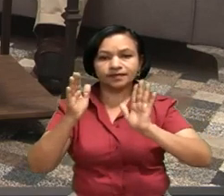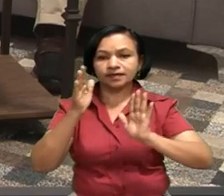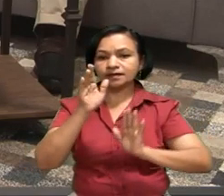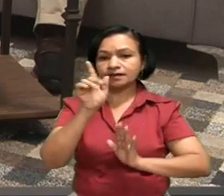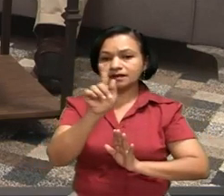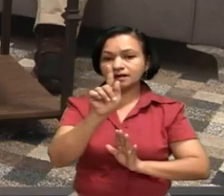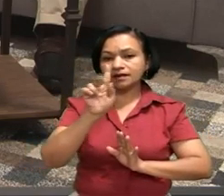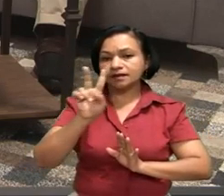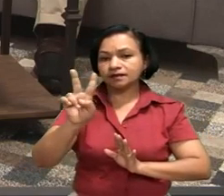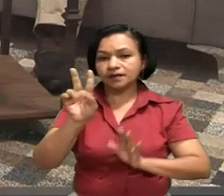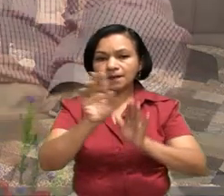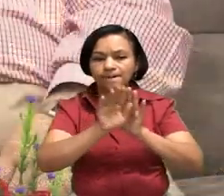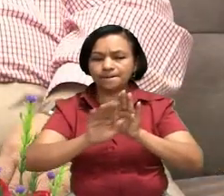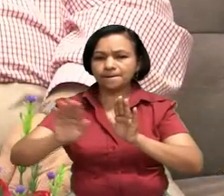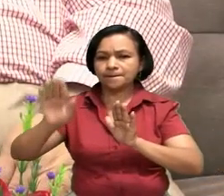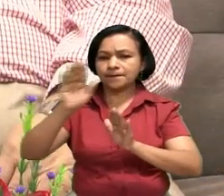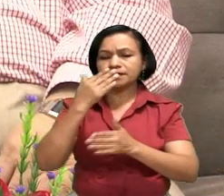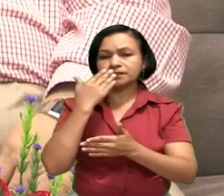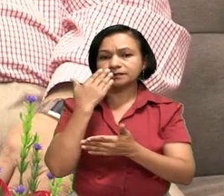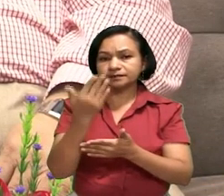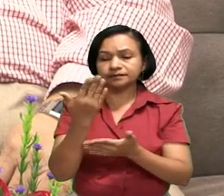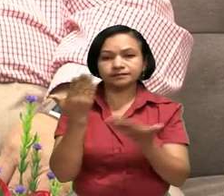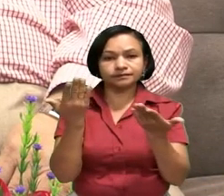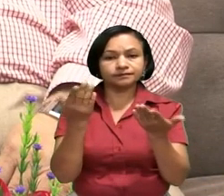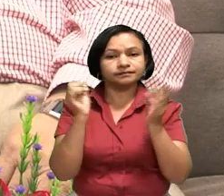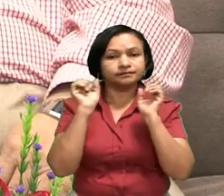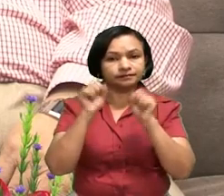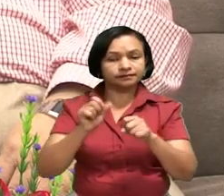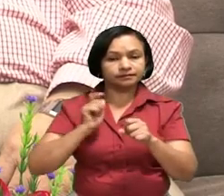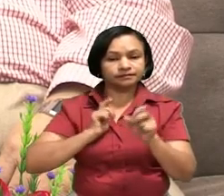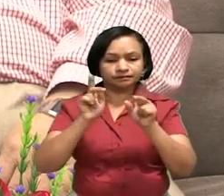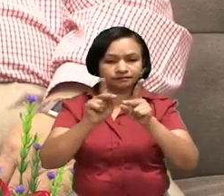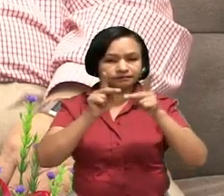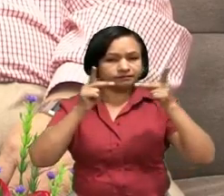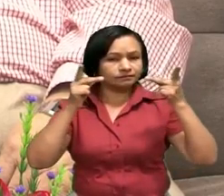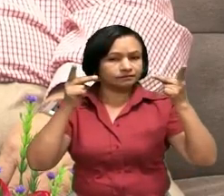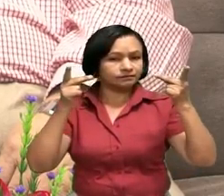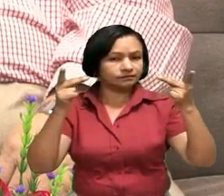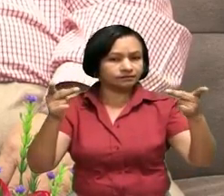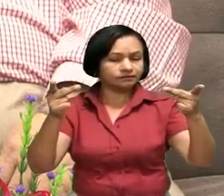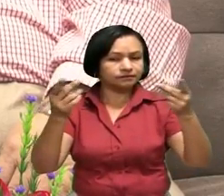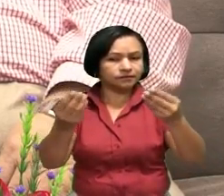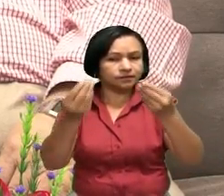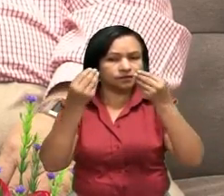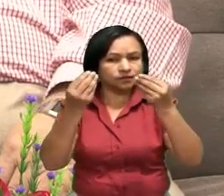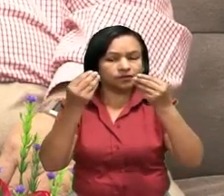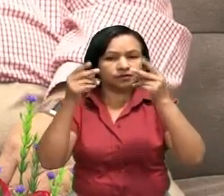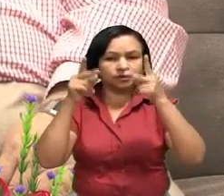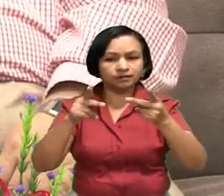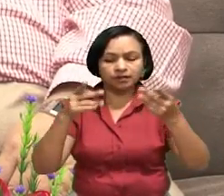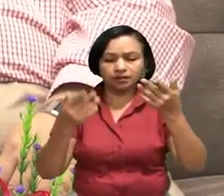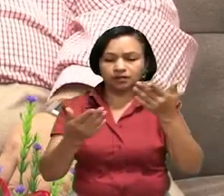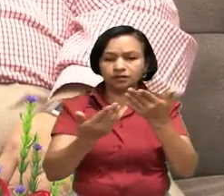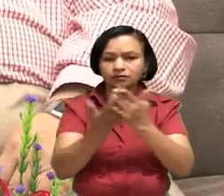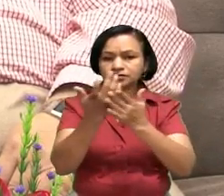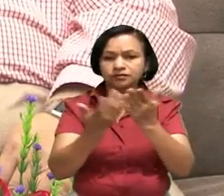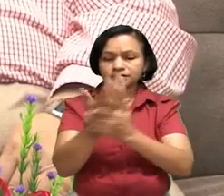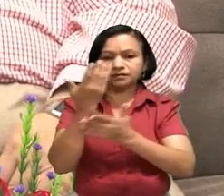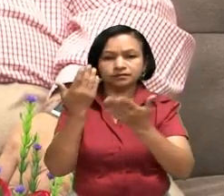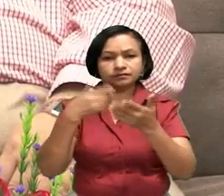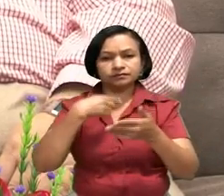televisivo más poderoso del país puedes tener el periódico con la mayor cantidad de tiraje diario que te puedas